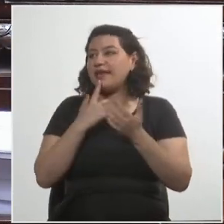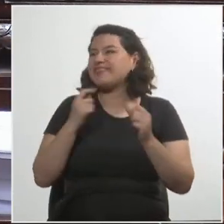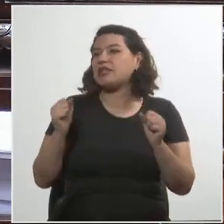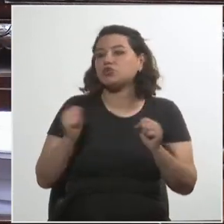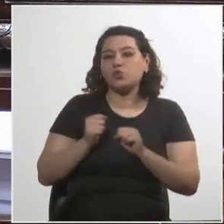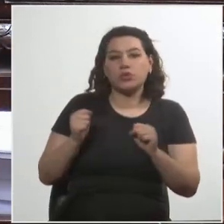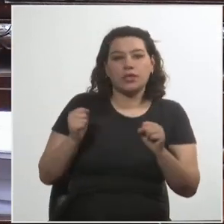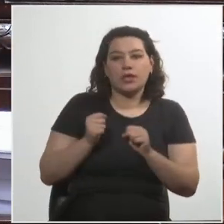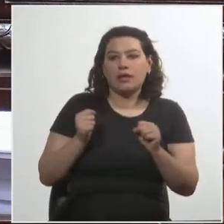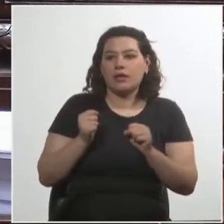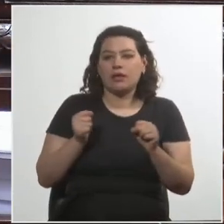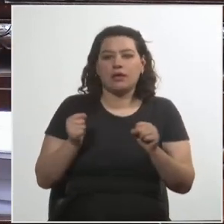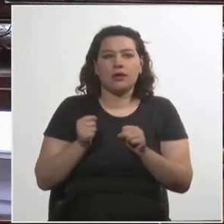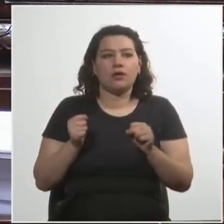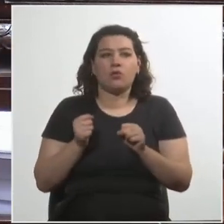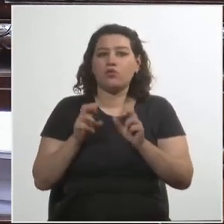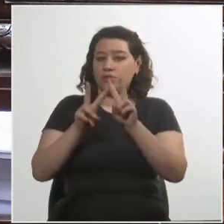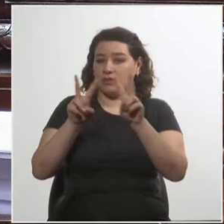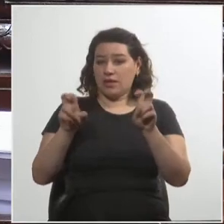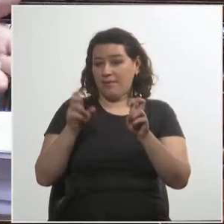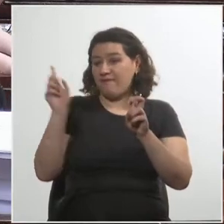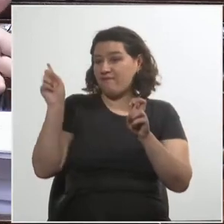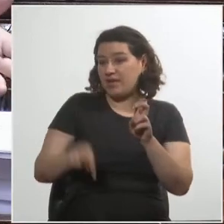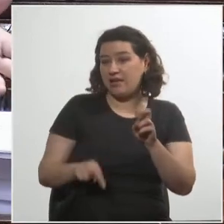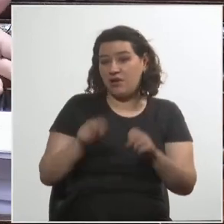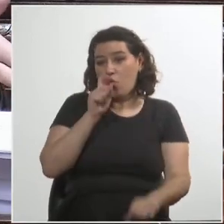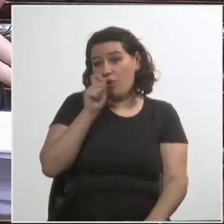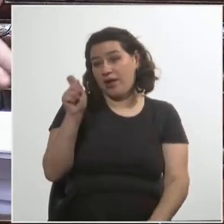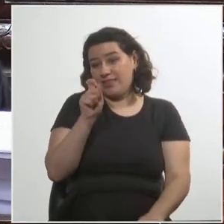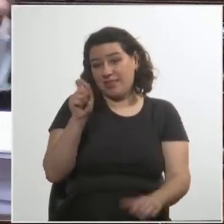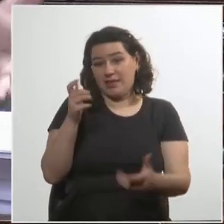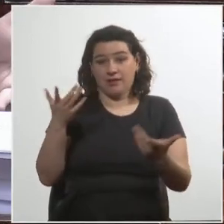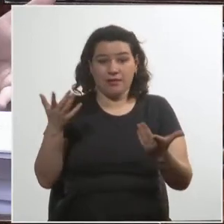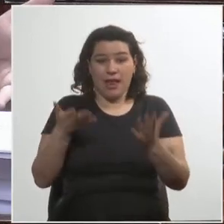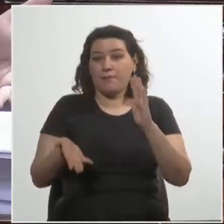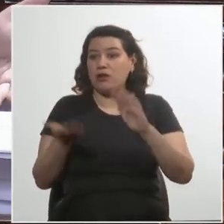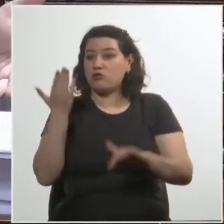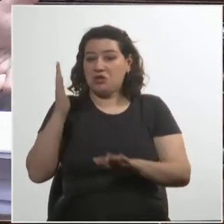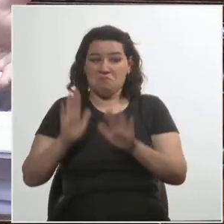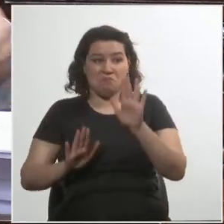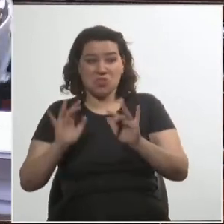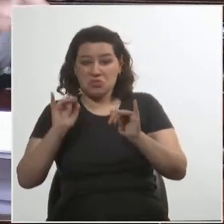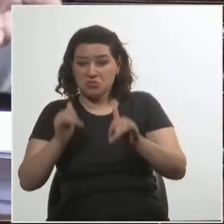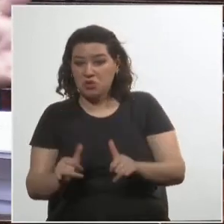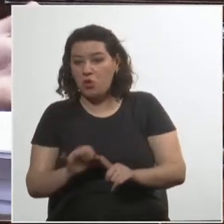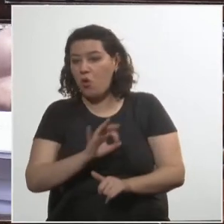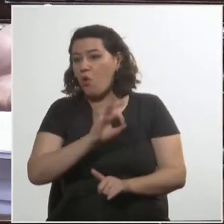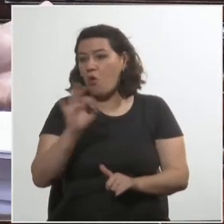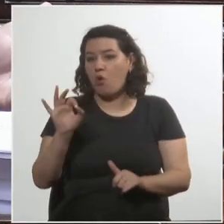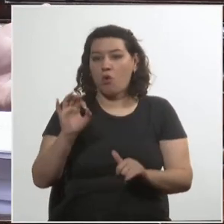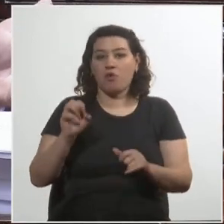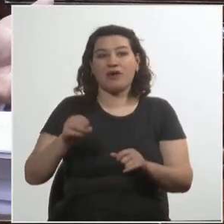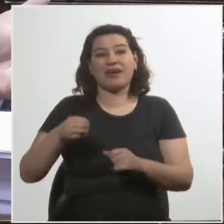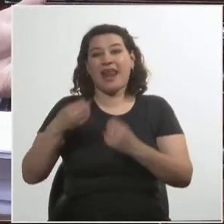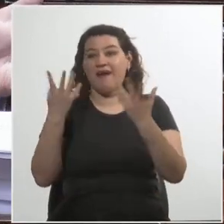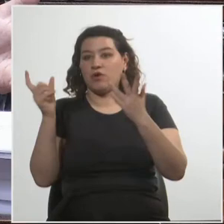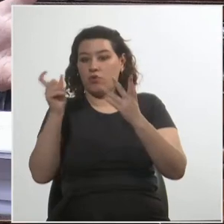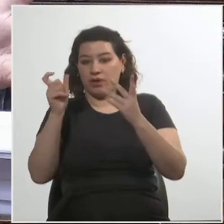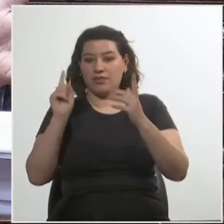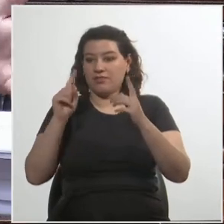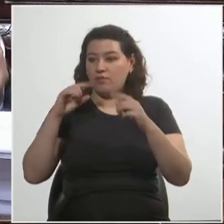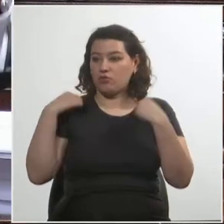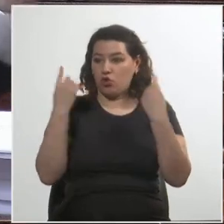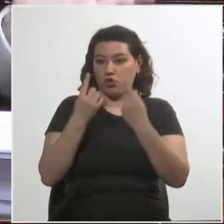de que un tema se trate este urgente en una comisión con la mayoría necesarias o que se coloque como grave urgente